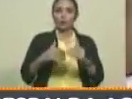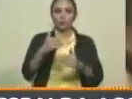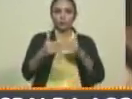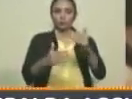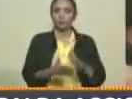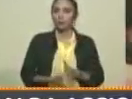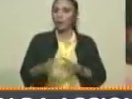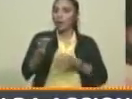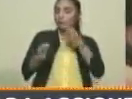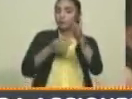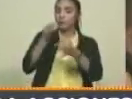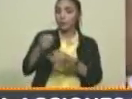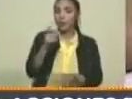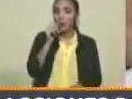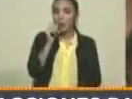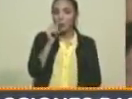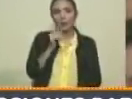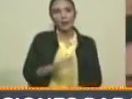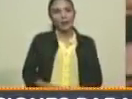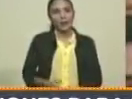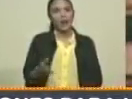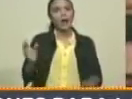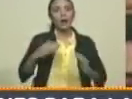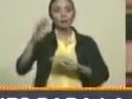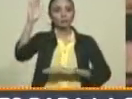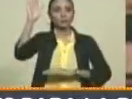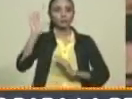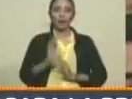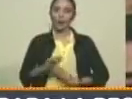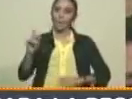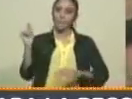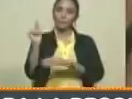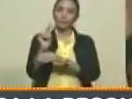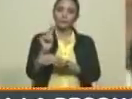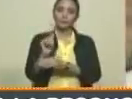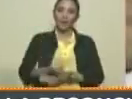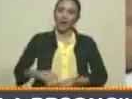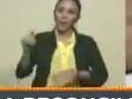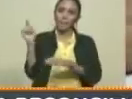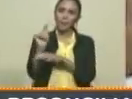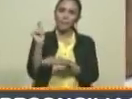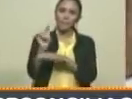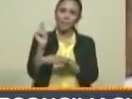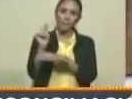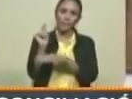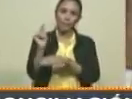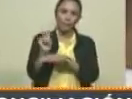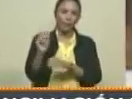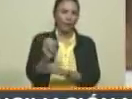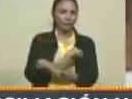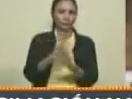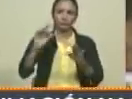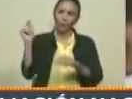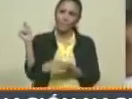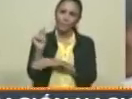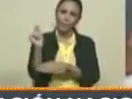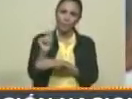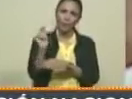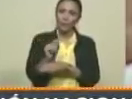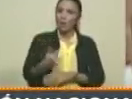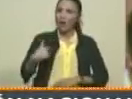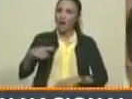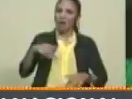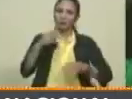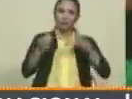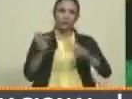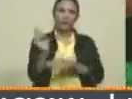habló Pompeo, nosotros pedimos el derecho a réplica y le dijimos sus cuatro verdades en su cara. No íbamos a dejar que se fuera sin decirle